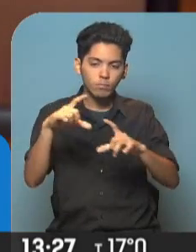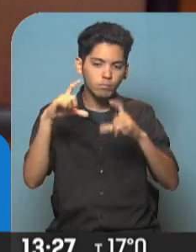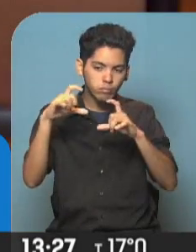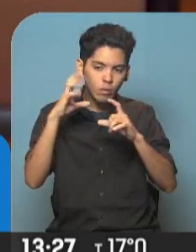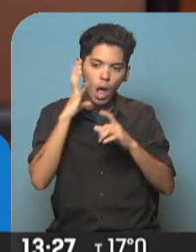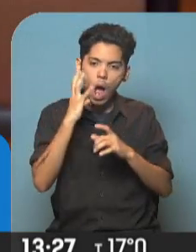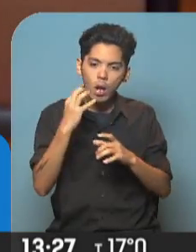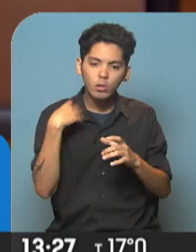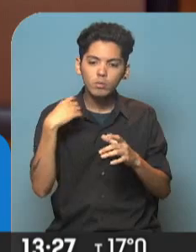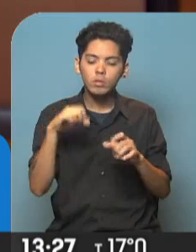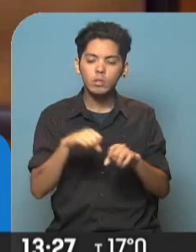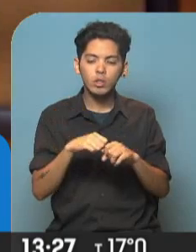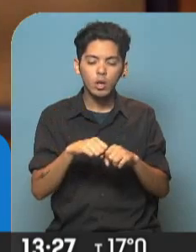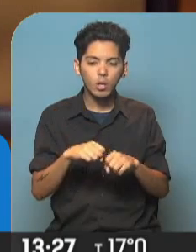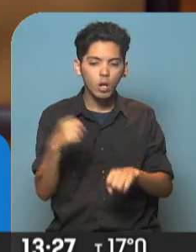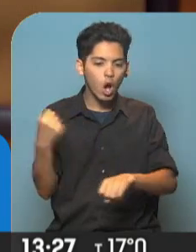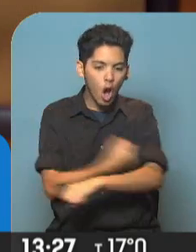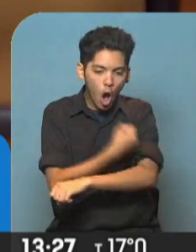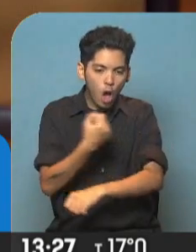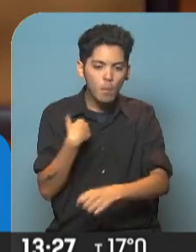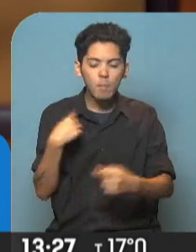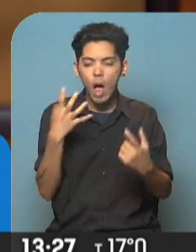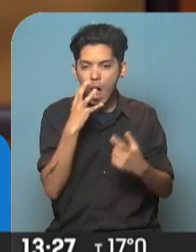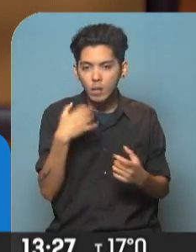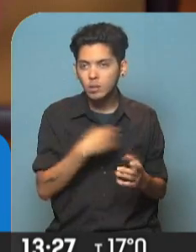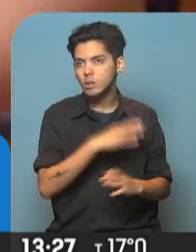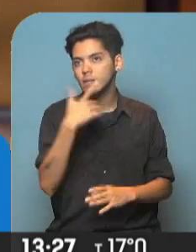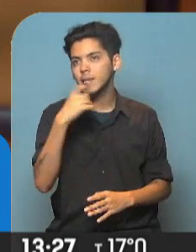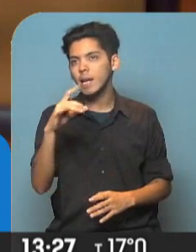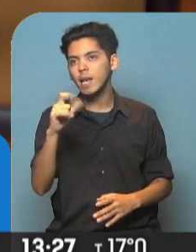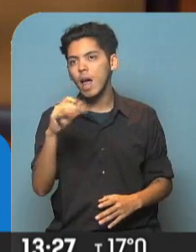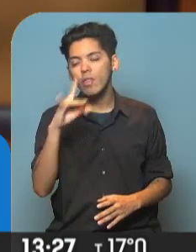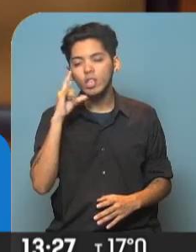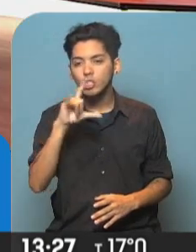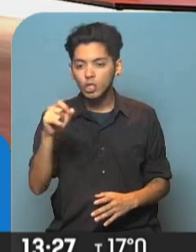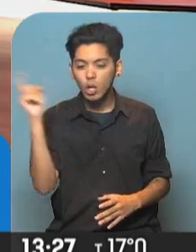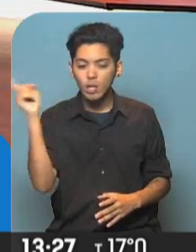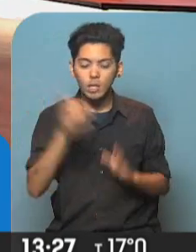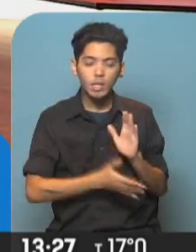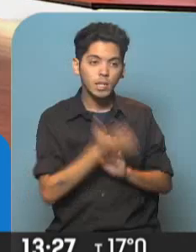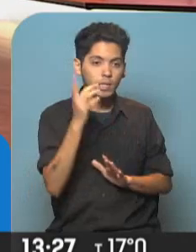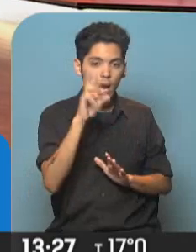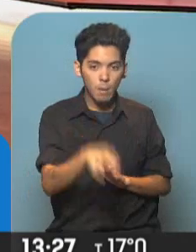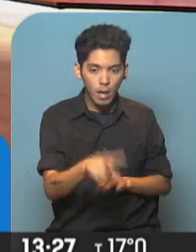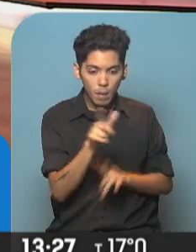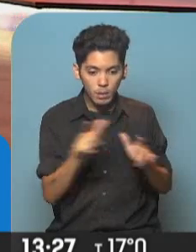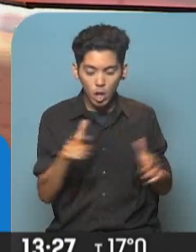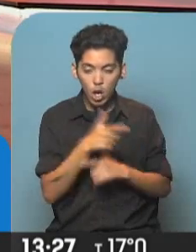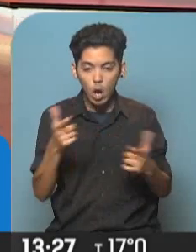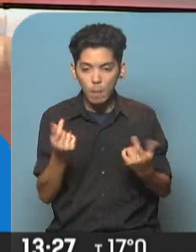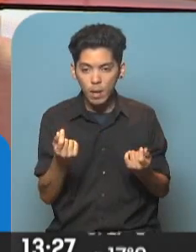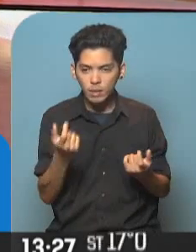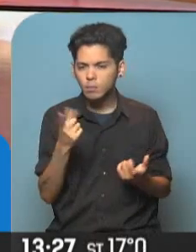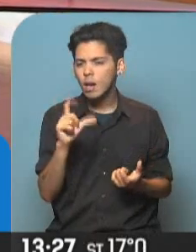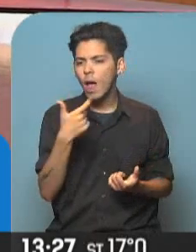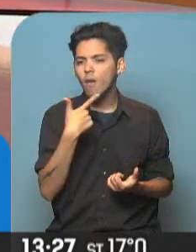si tiene algún quiste, y no la hay que irse al hospital de Saladillo, hay que irse a La Plata, hay que venir. Y la gente que no tiene recursos... Juan, estás hablando del problema de Las